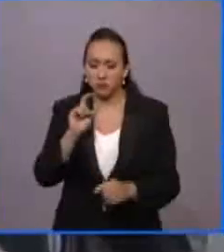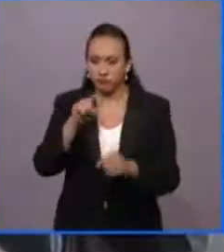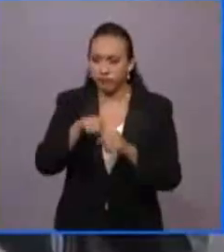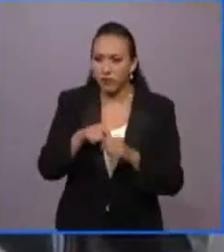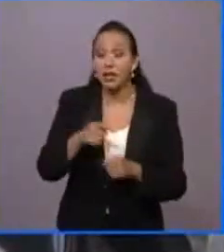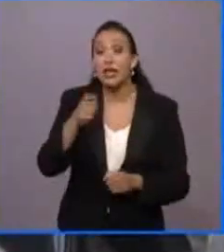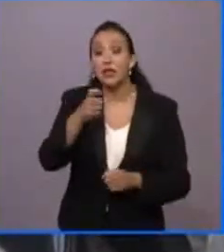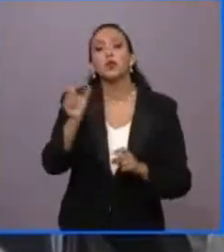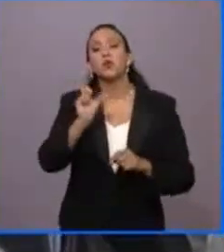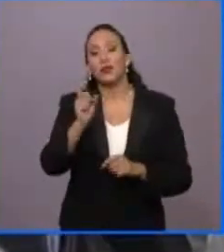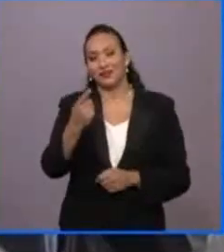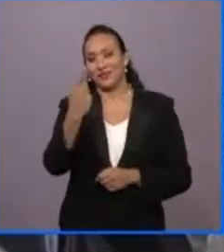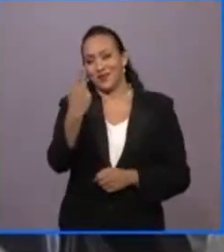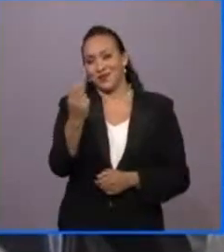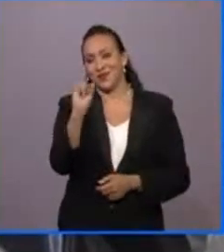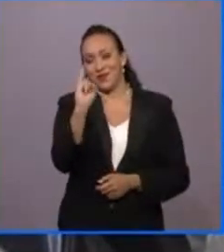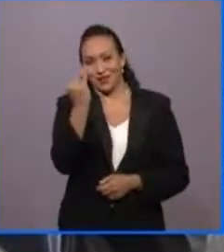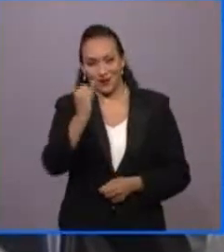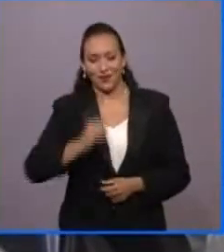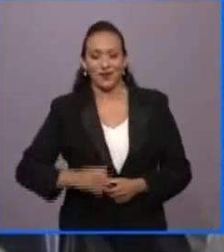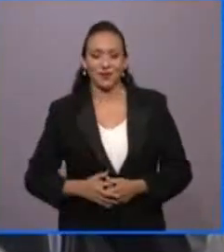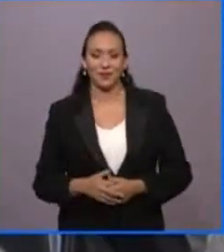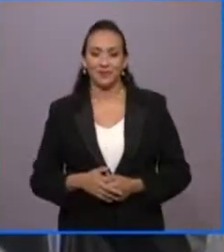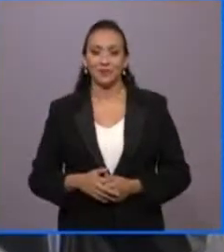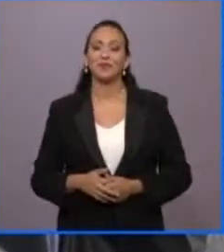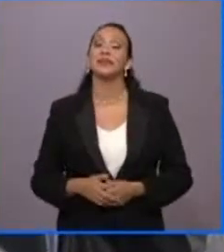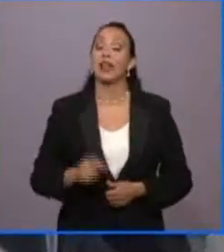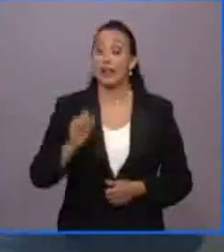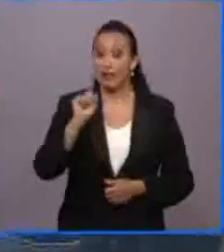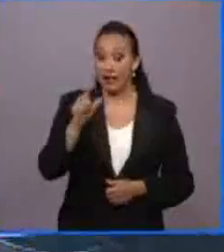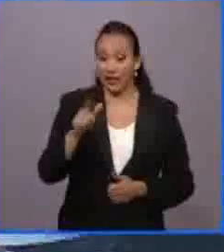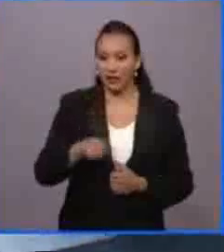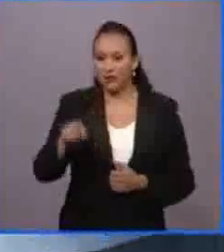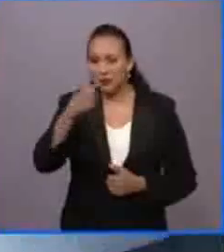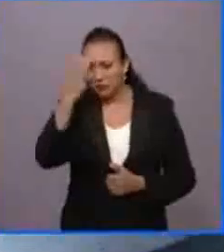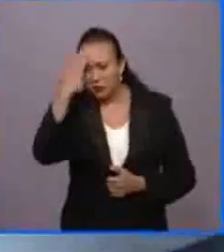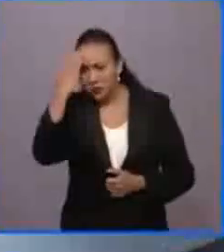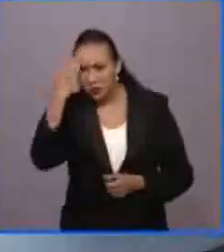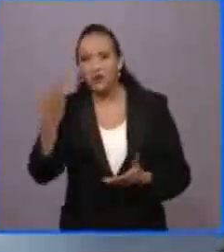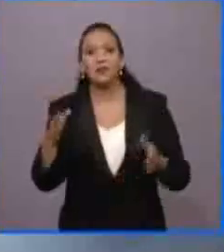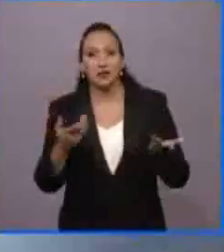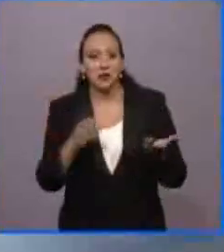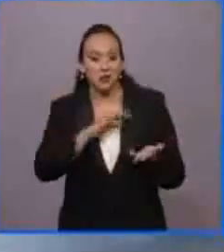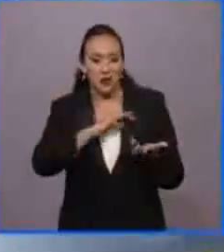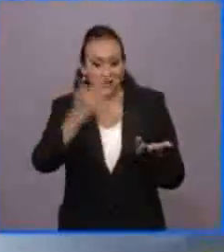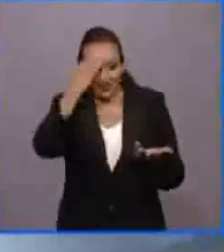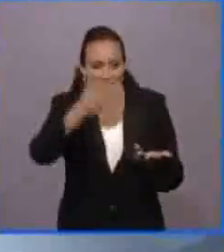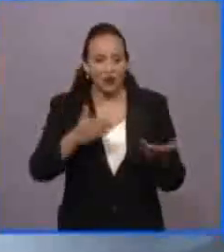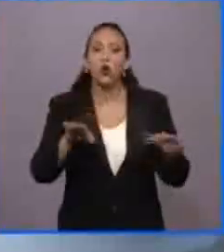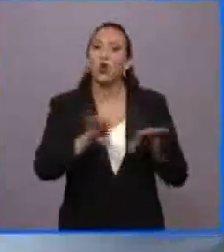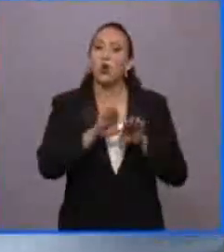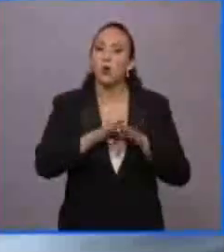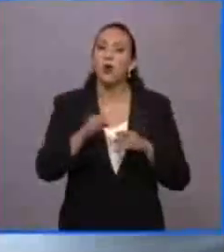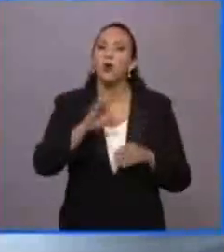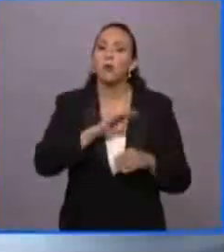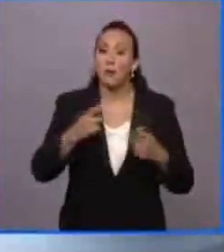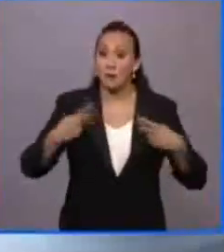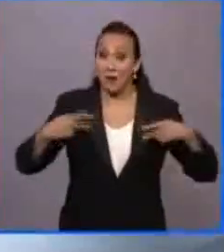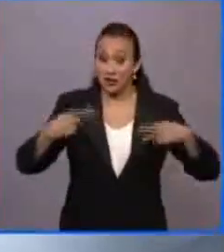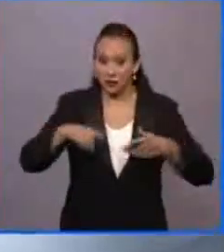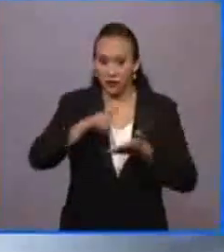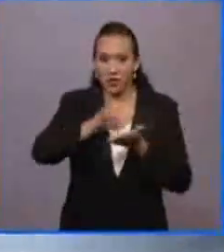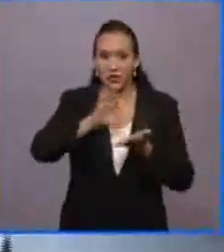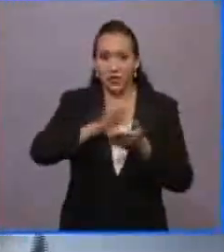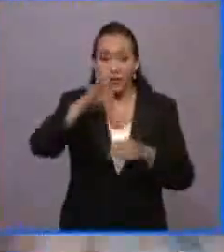a cabo el próximo 1 de junio. Además, podrán conocer cómo se lleva a cabo la modalidad de voto anticipado de personas